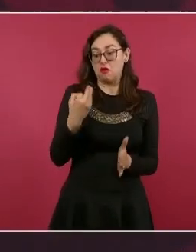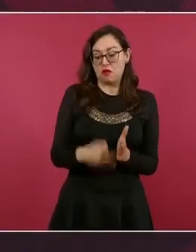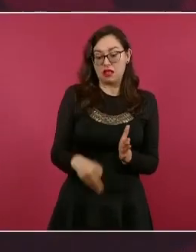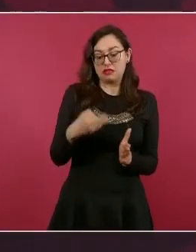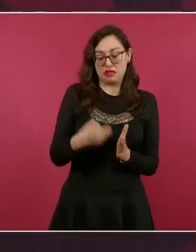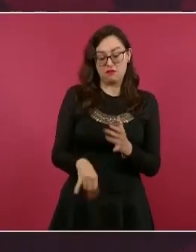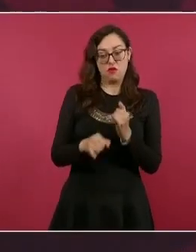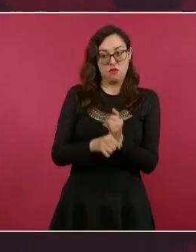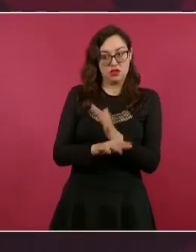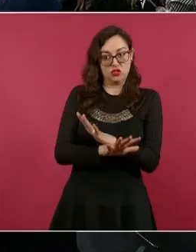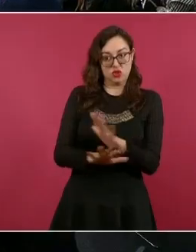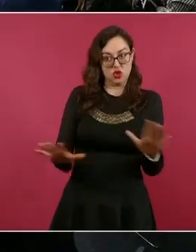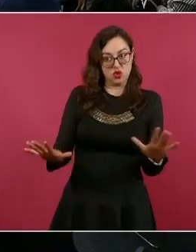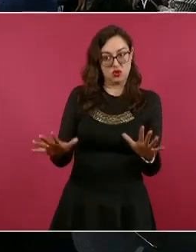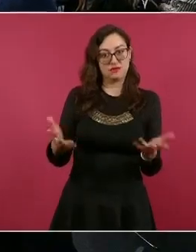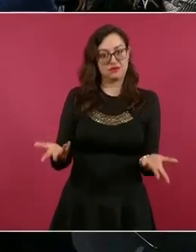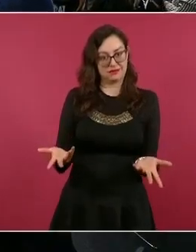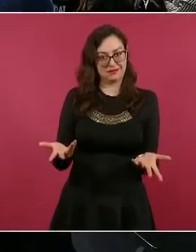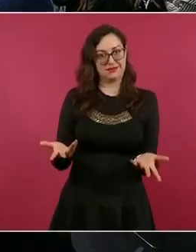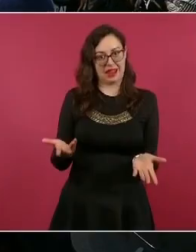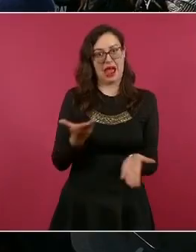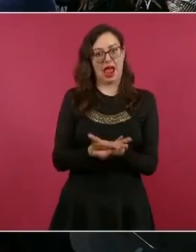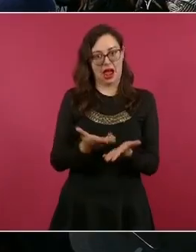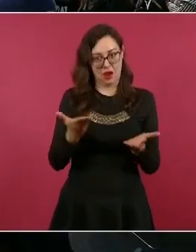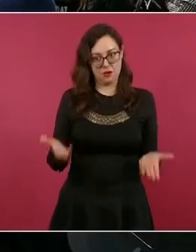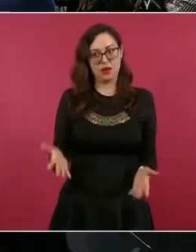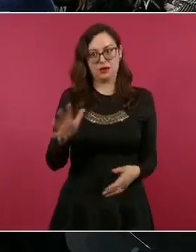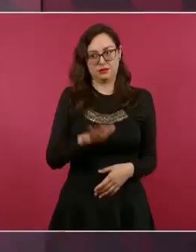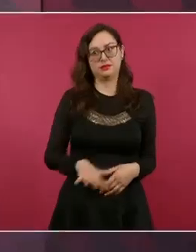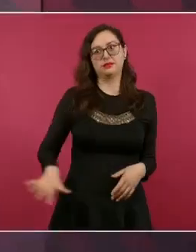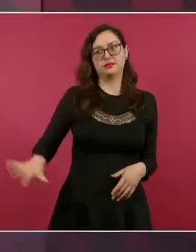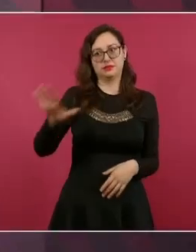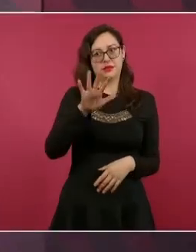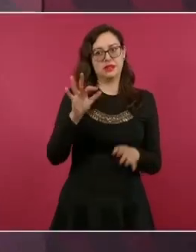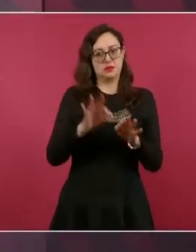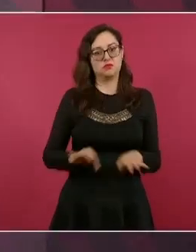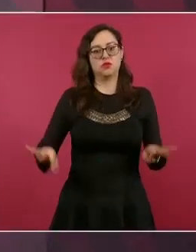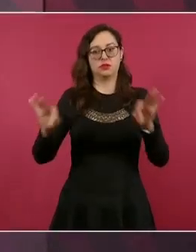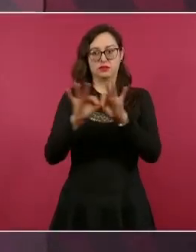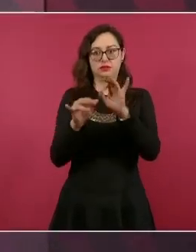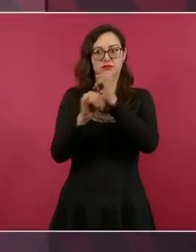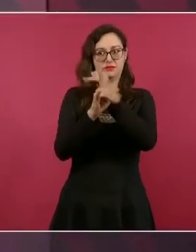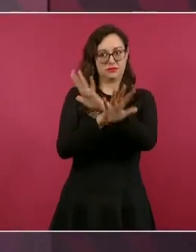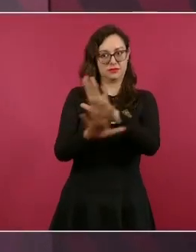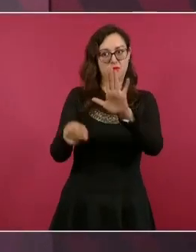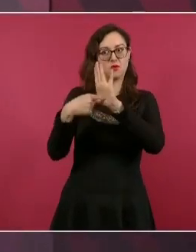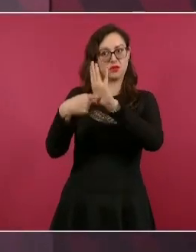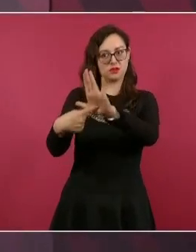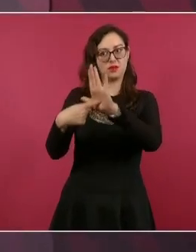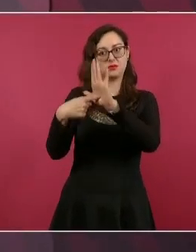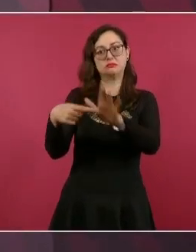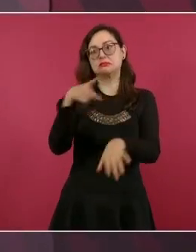conociendo, son procesos de enseñanza-aprendizaje,